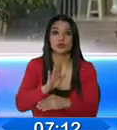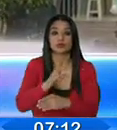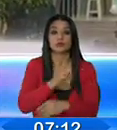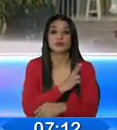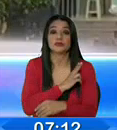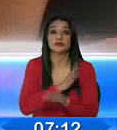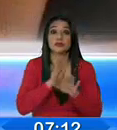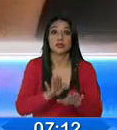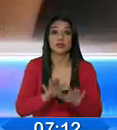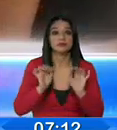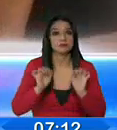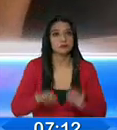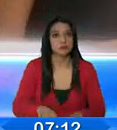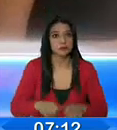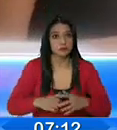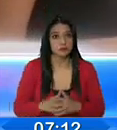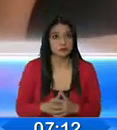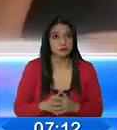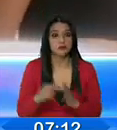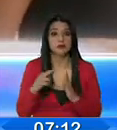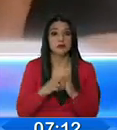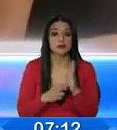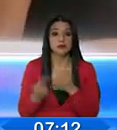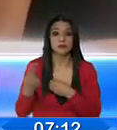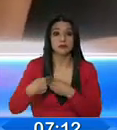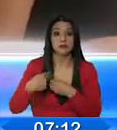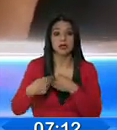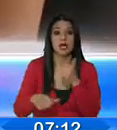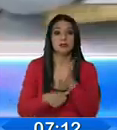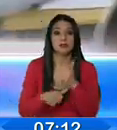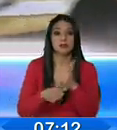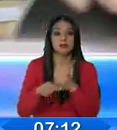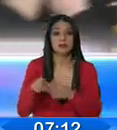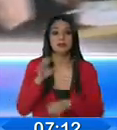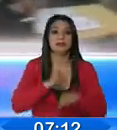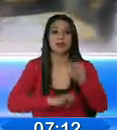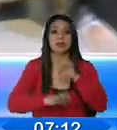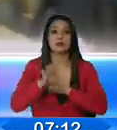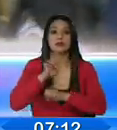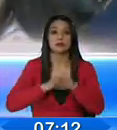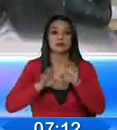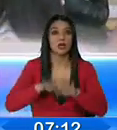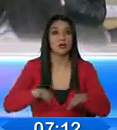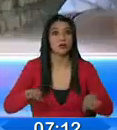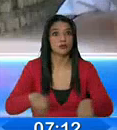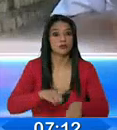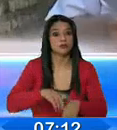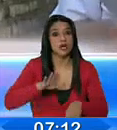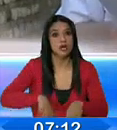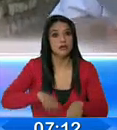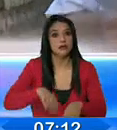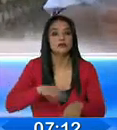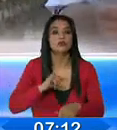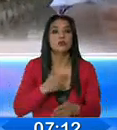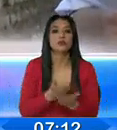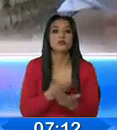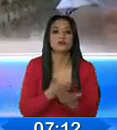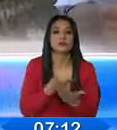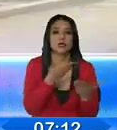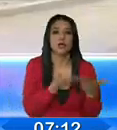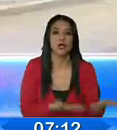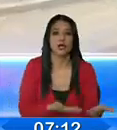no podrán suspender el registro de asistencia y evaluación de sus alumnos por retraso justificado en el pago de